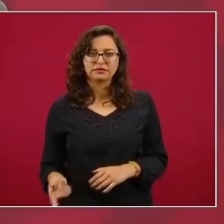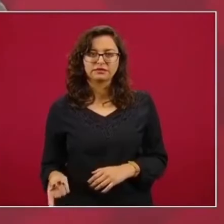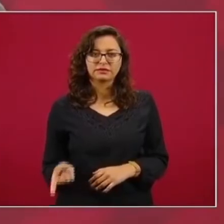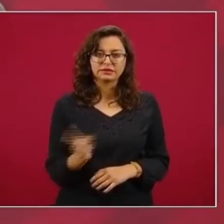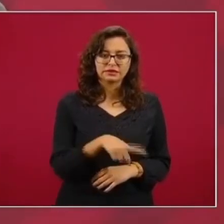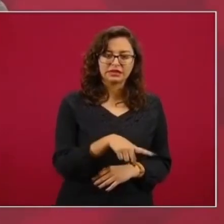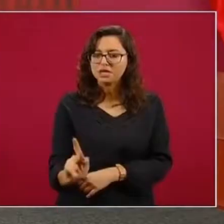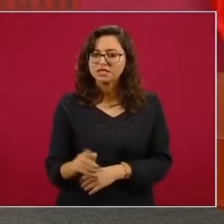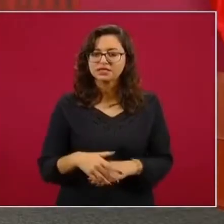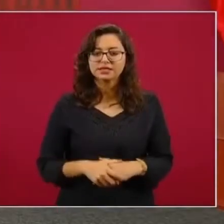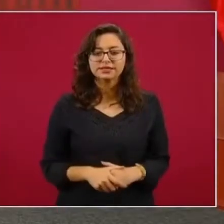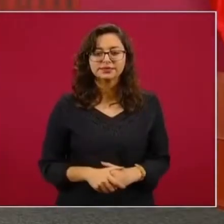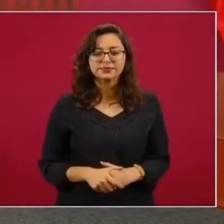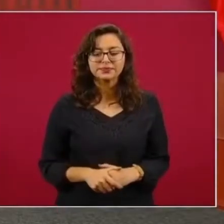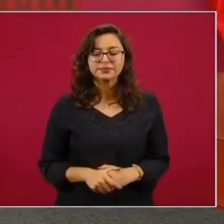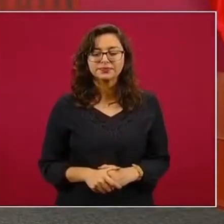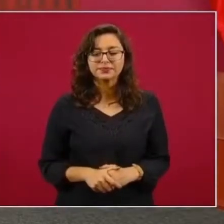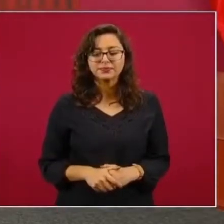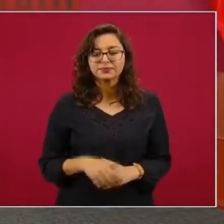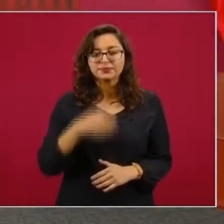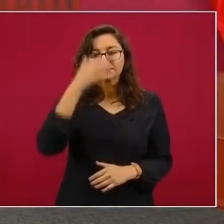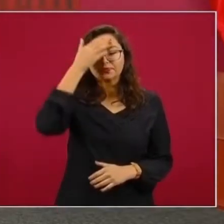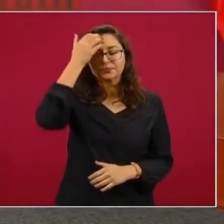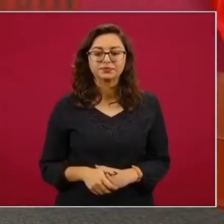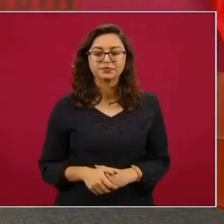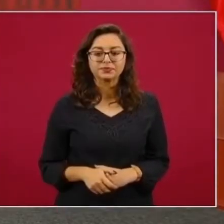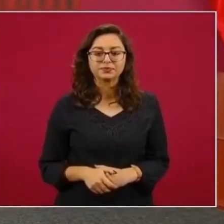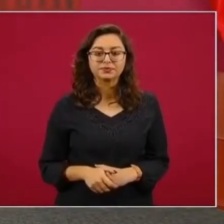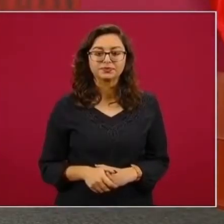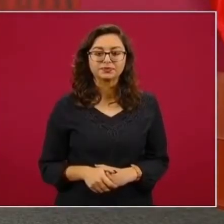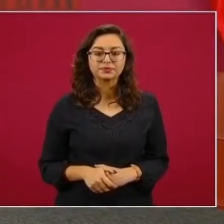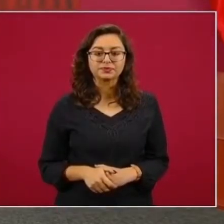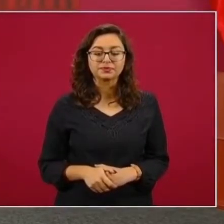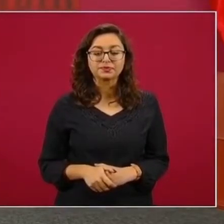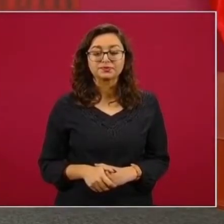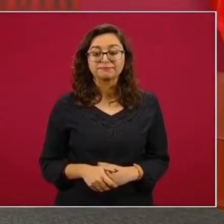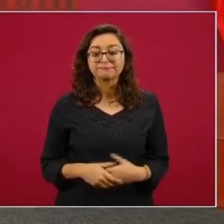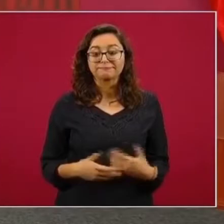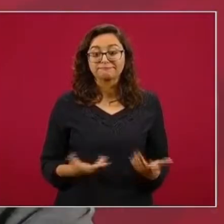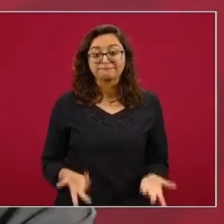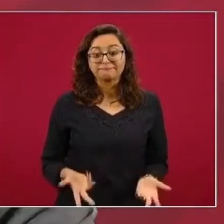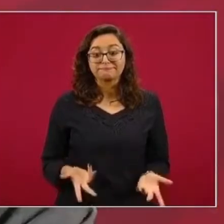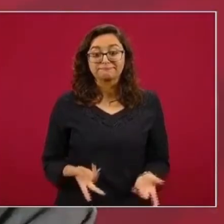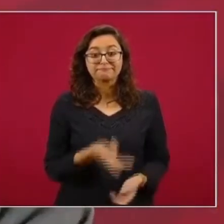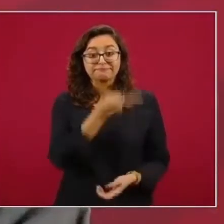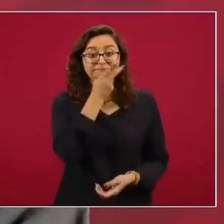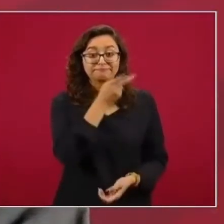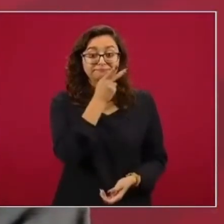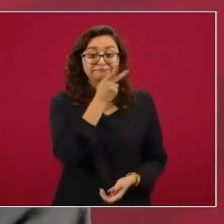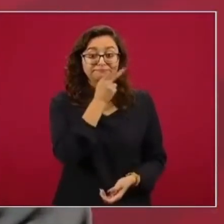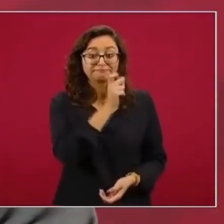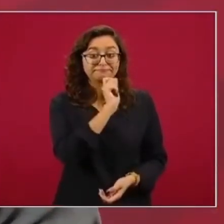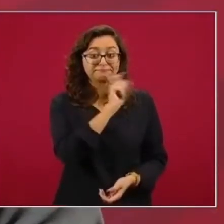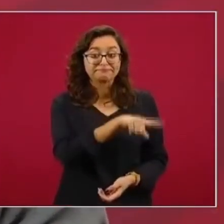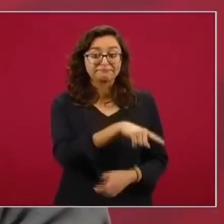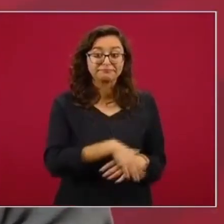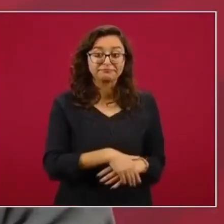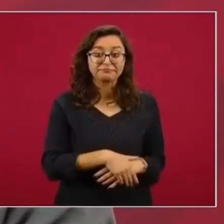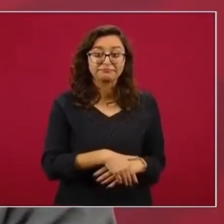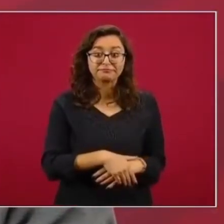utilizó Pinochet. Y su papá, porque como yo soy el presidente electo, eso